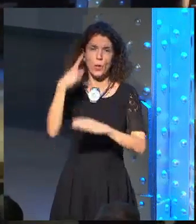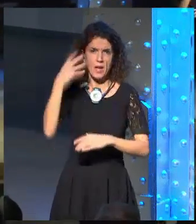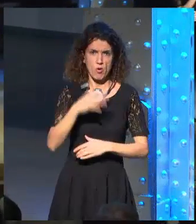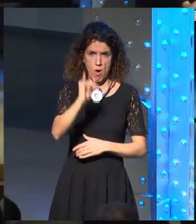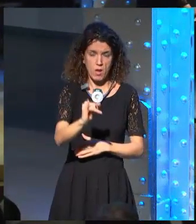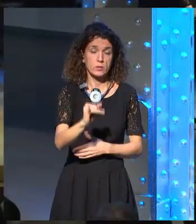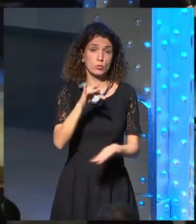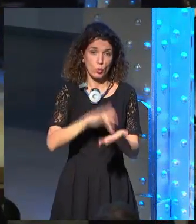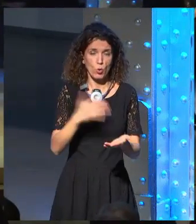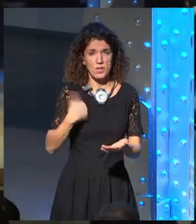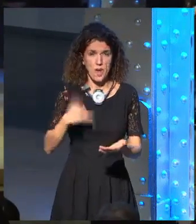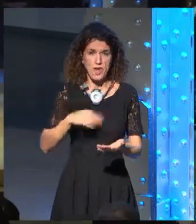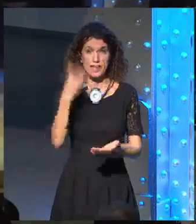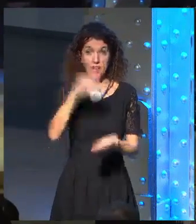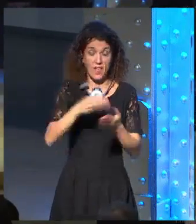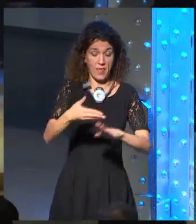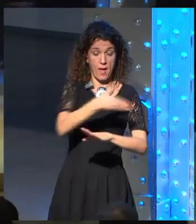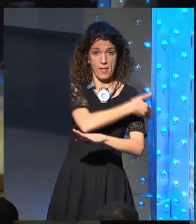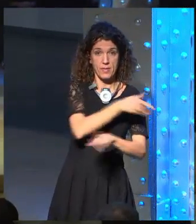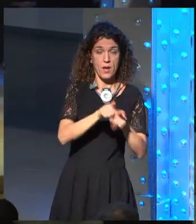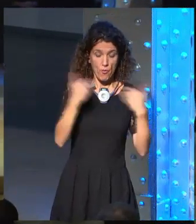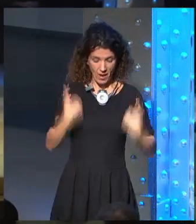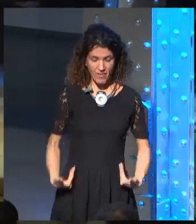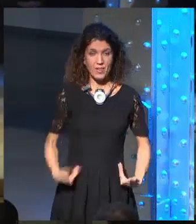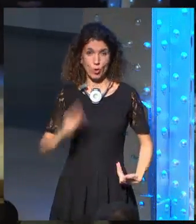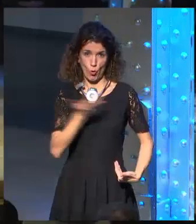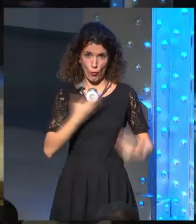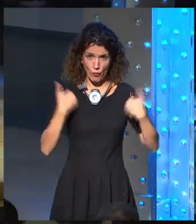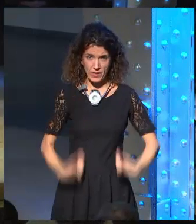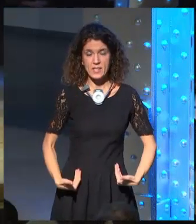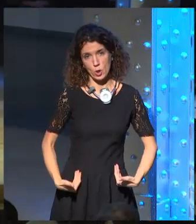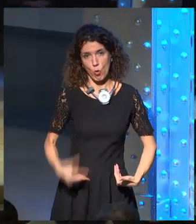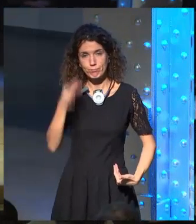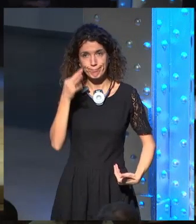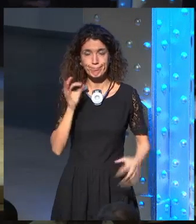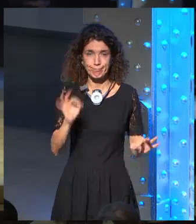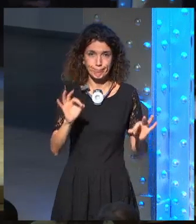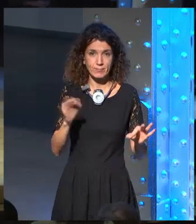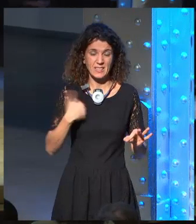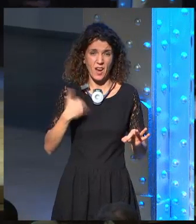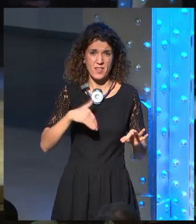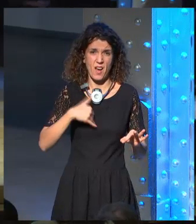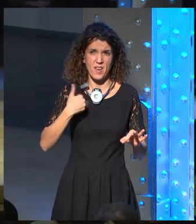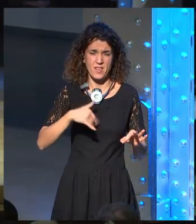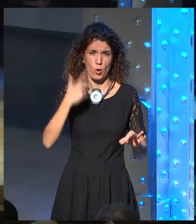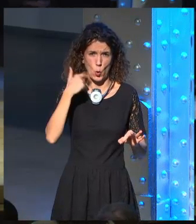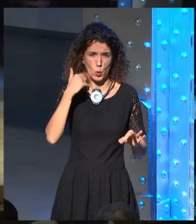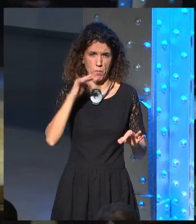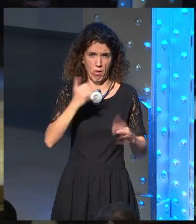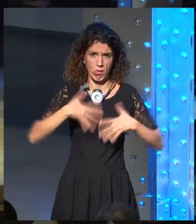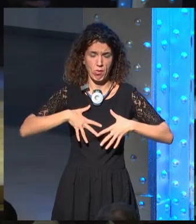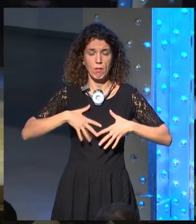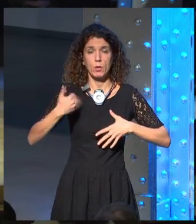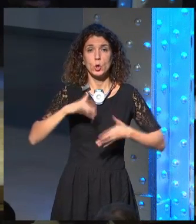Y yo ya había hecho eso 3 veces antes. Los efectos físicos son algo con lo que ya estaba familiarizado al haber